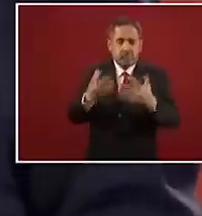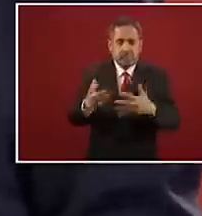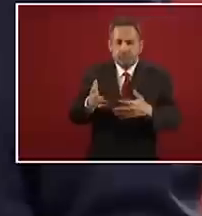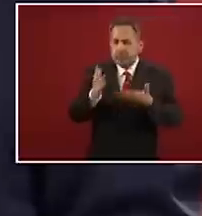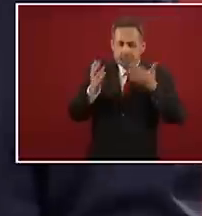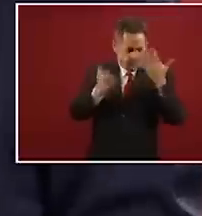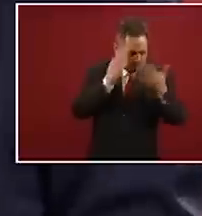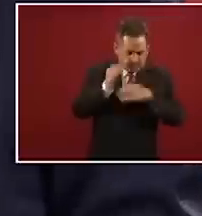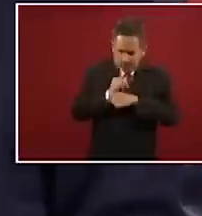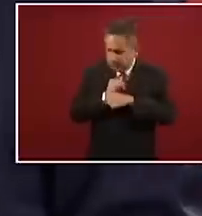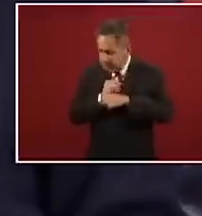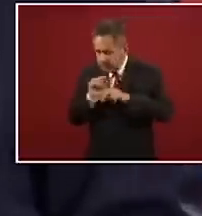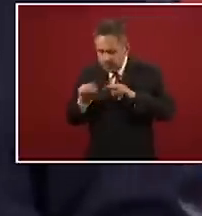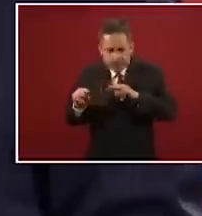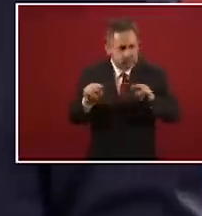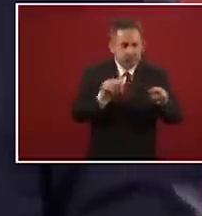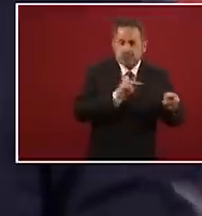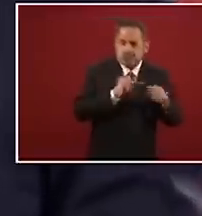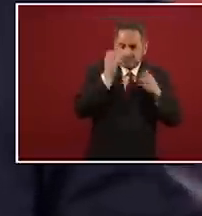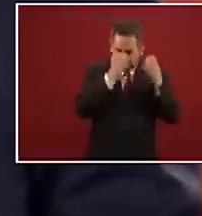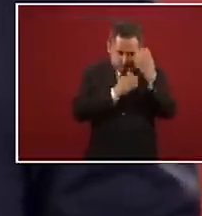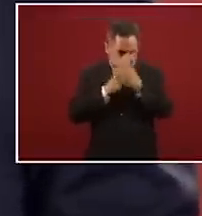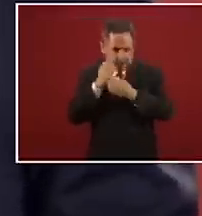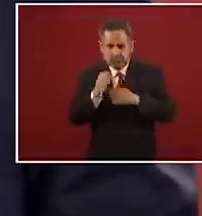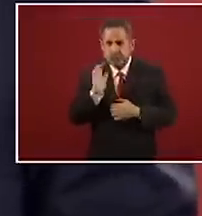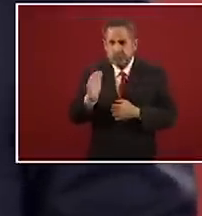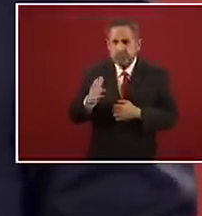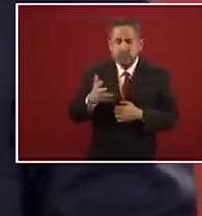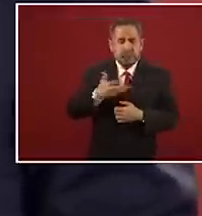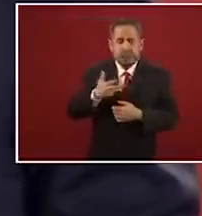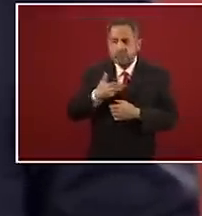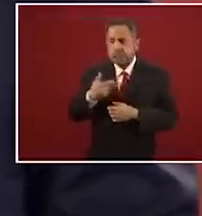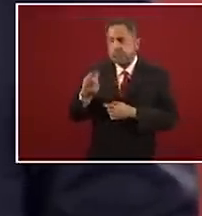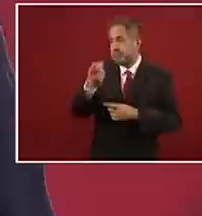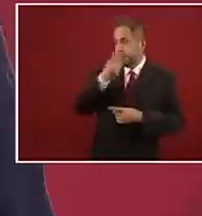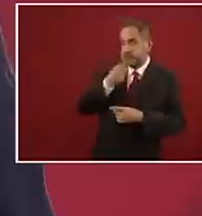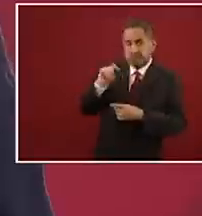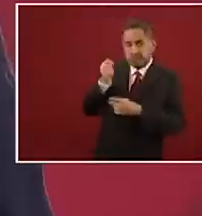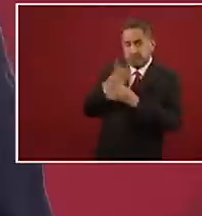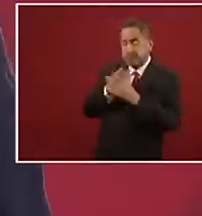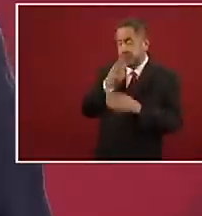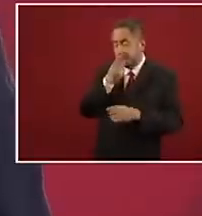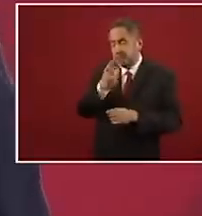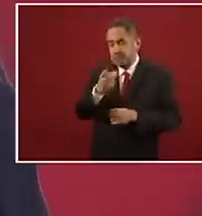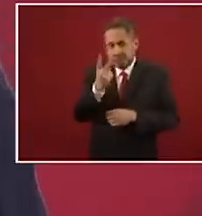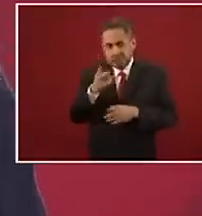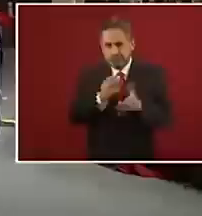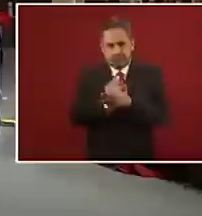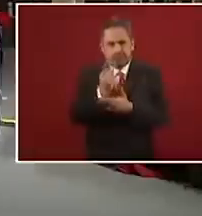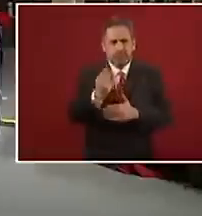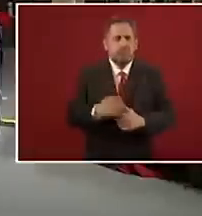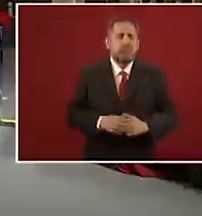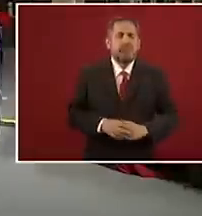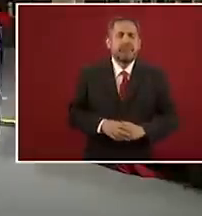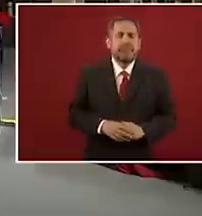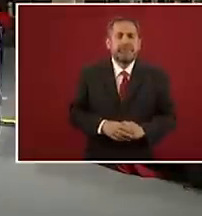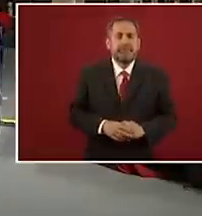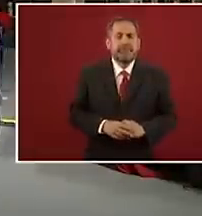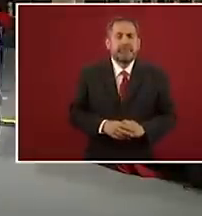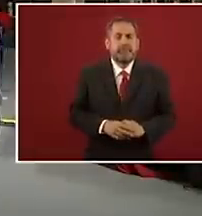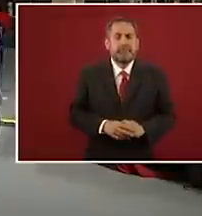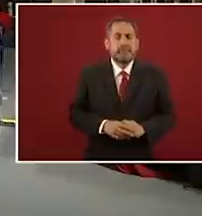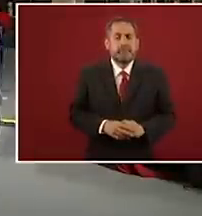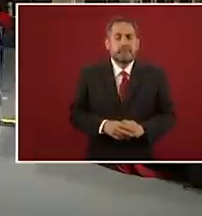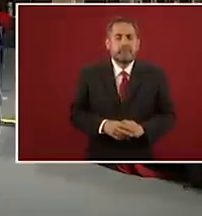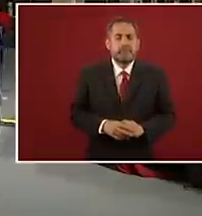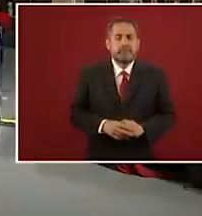los estudios y los técnicos han decidido sobre esto. ¿Considera el tránsito de puerto